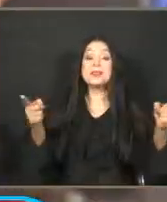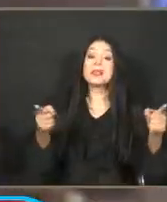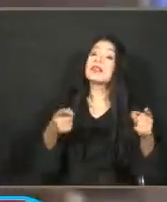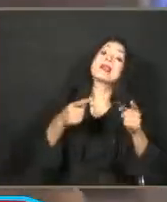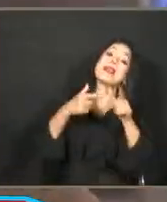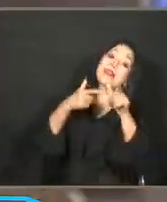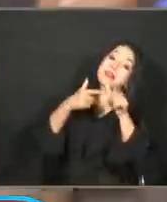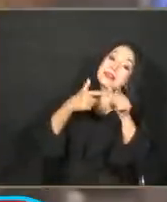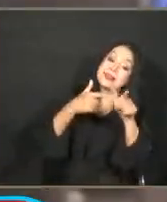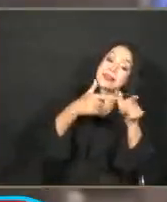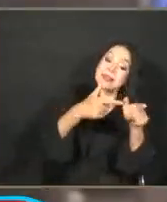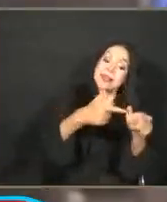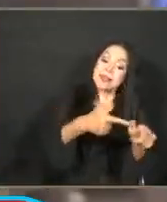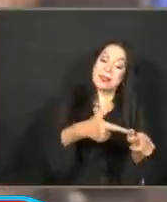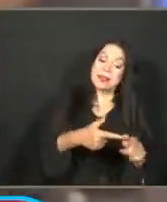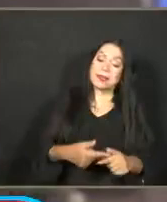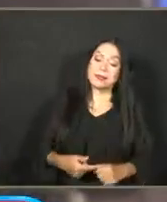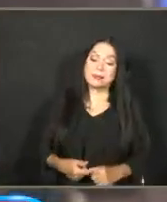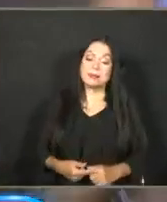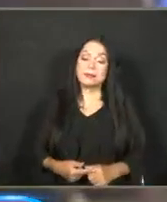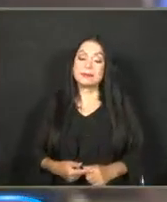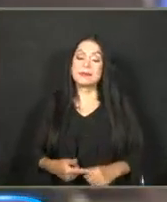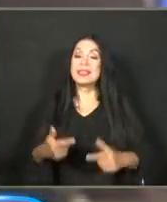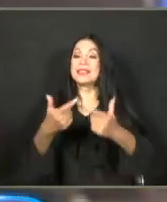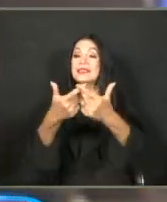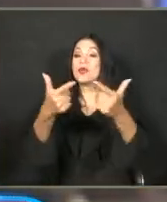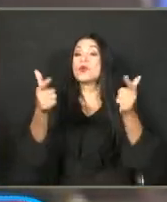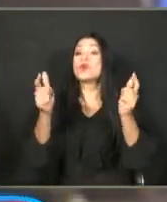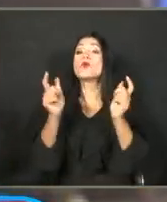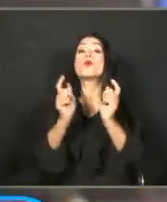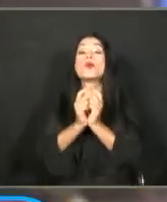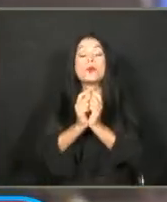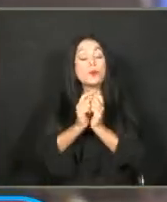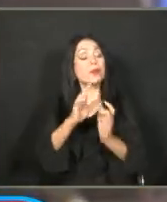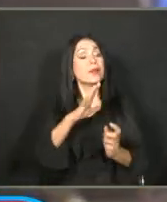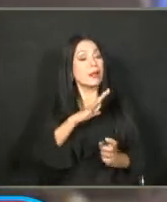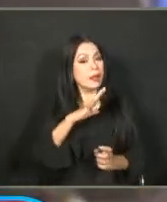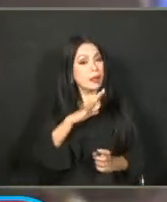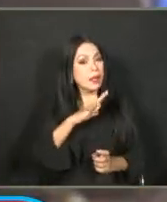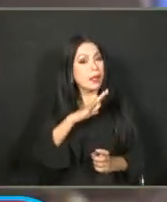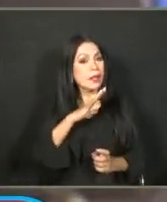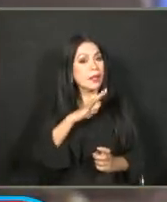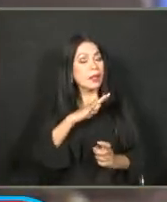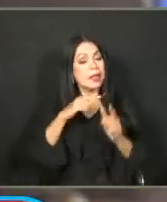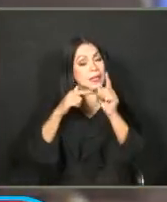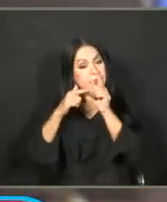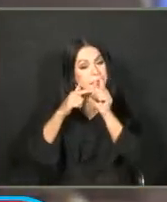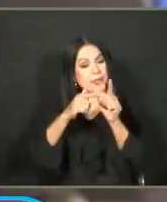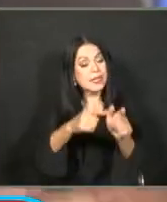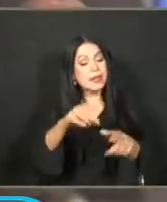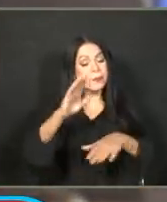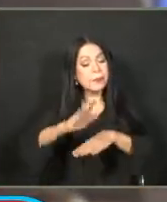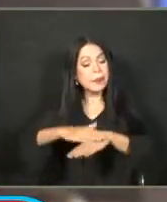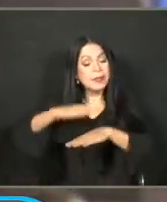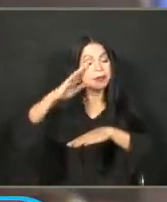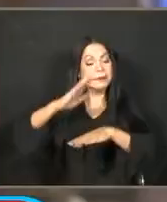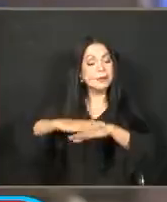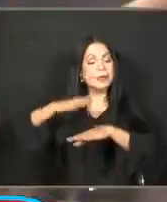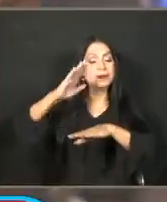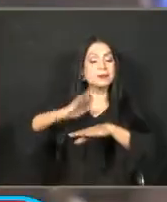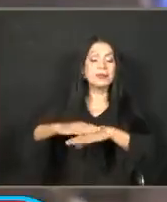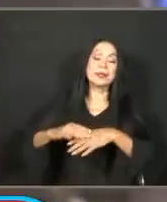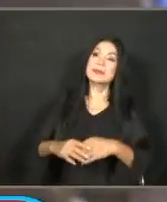incluyó como un ronda vuelta un grupo una hermandad familia me dijo siga digan ustedes a mí no me gustaba motivo